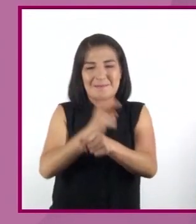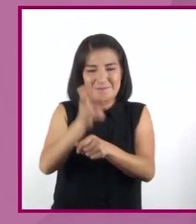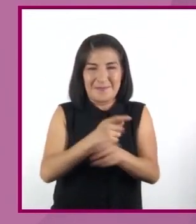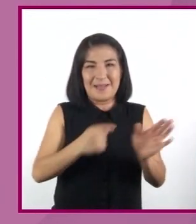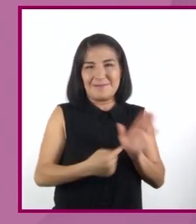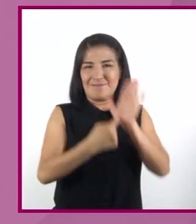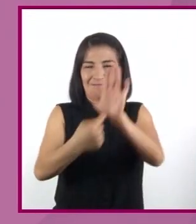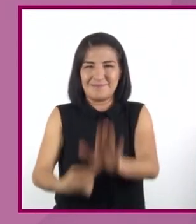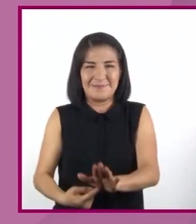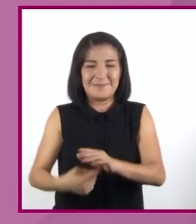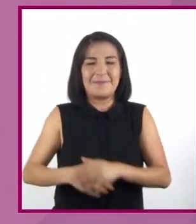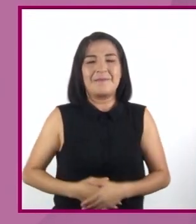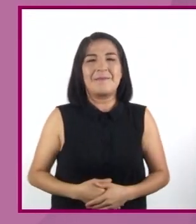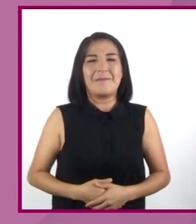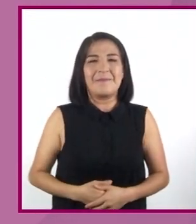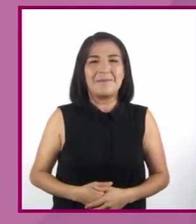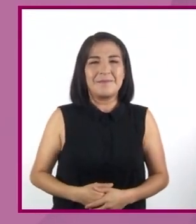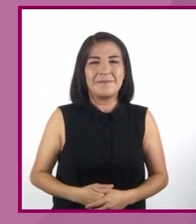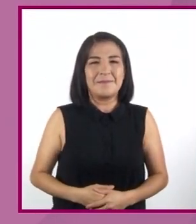hoy.